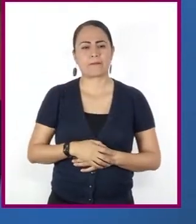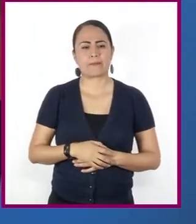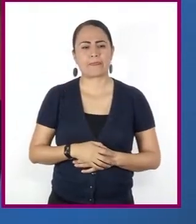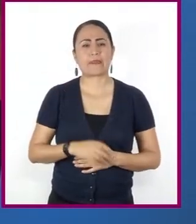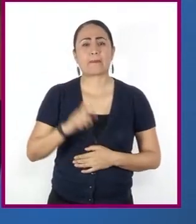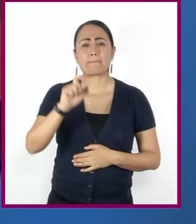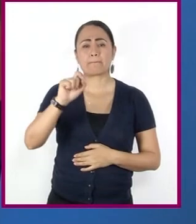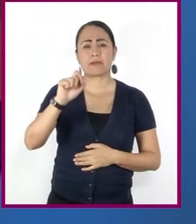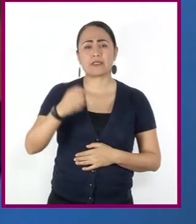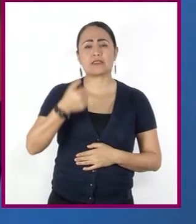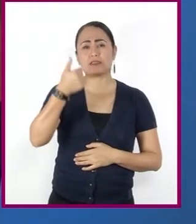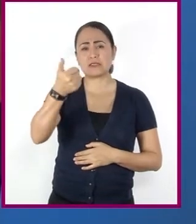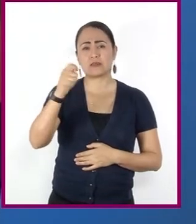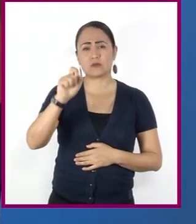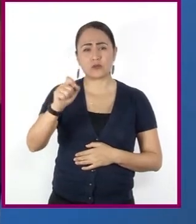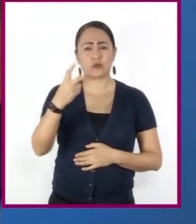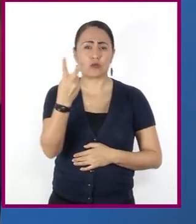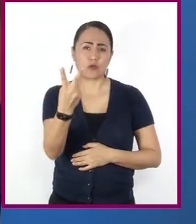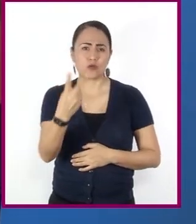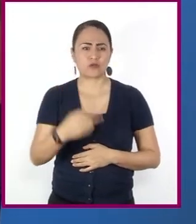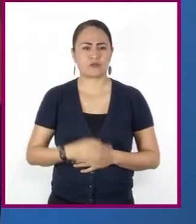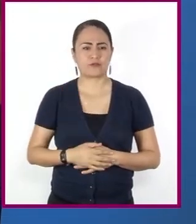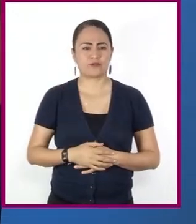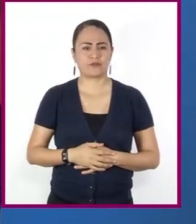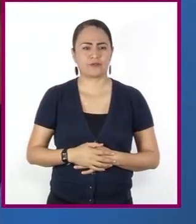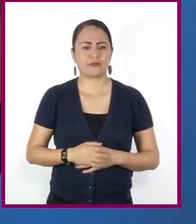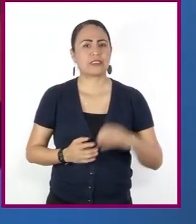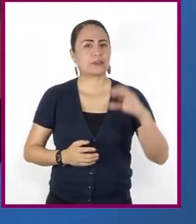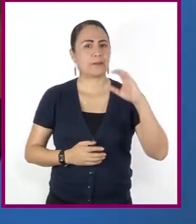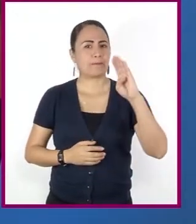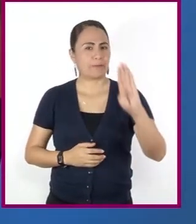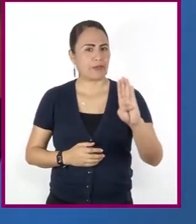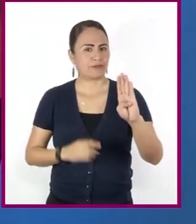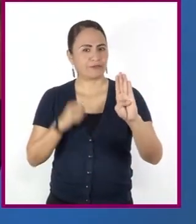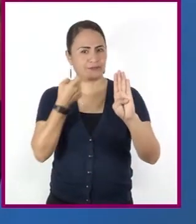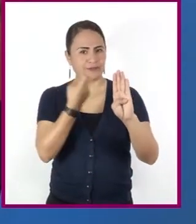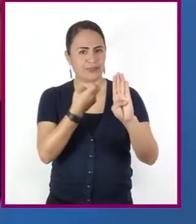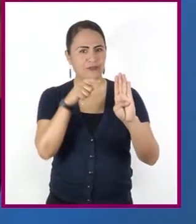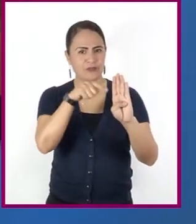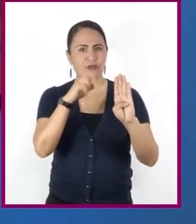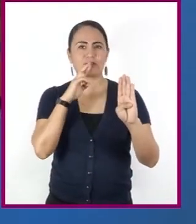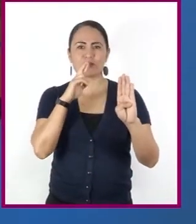26.2 millas. La respuesta correcta es la del inciso B.